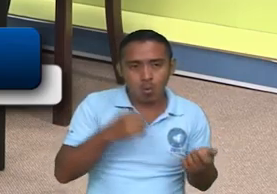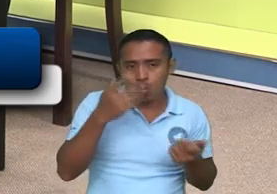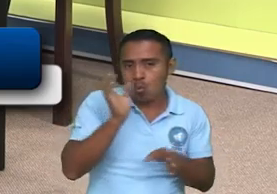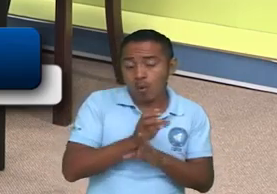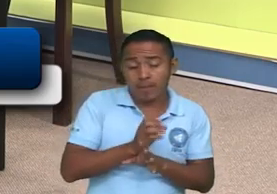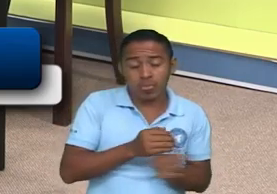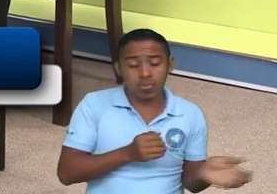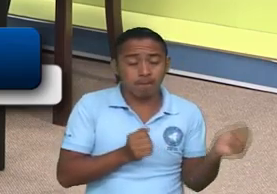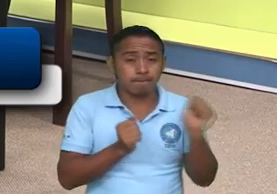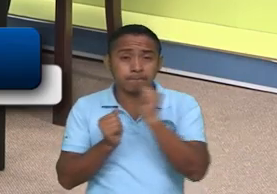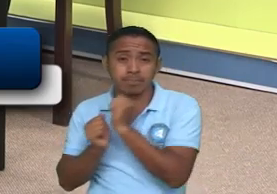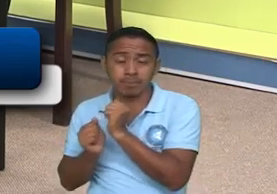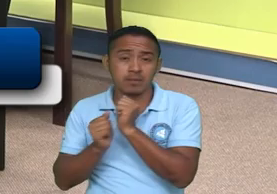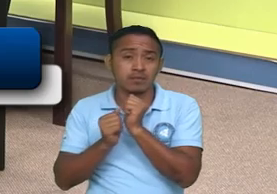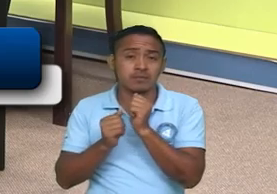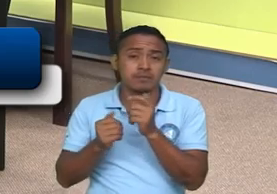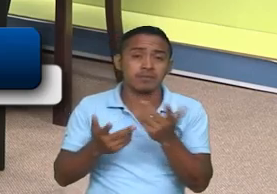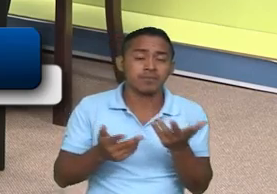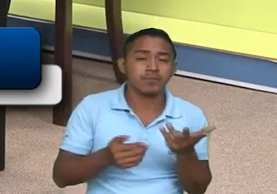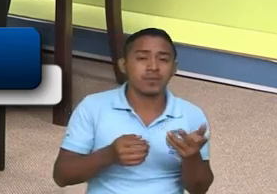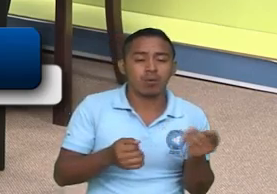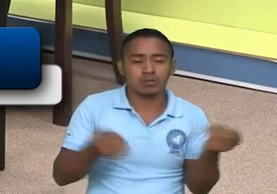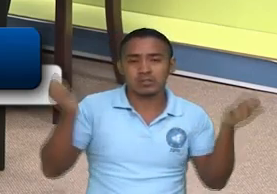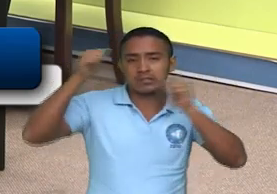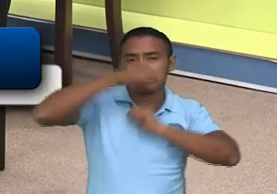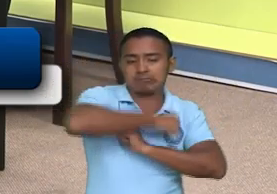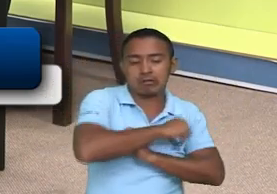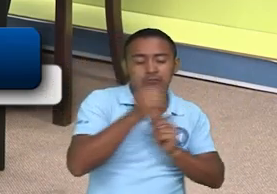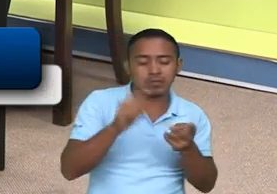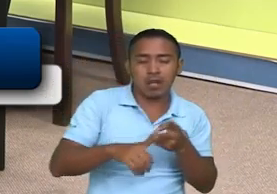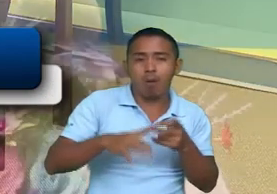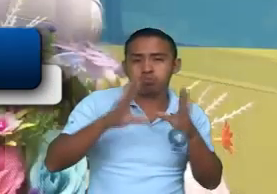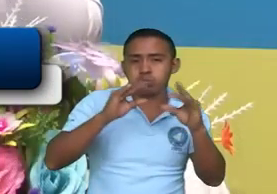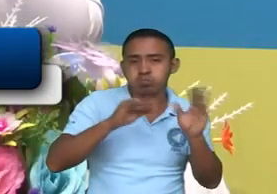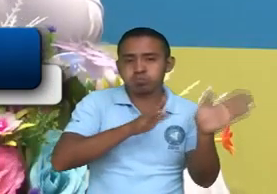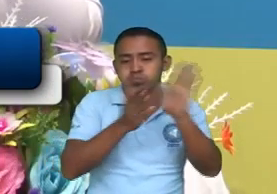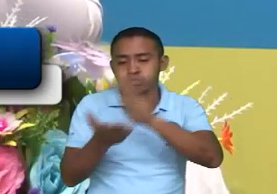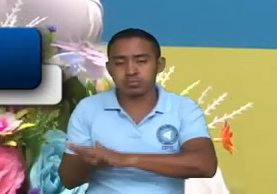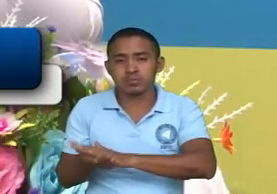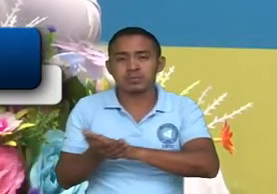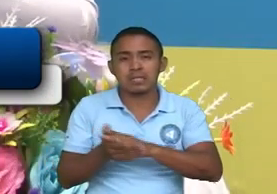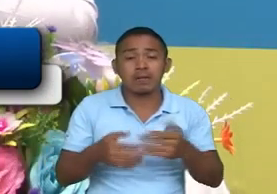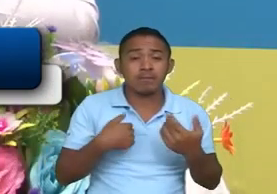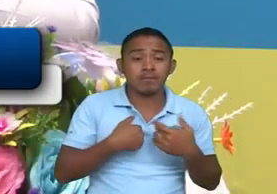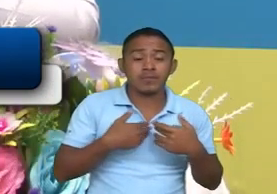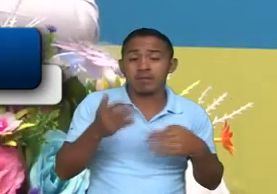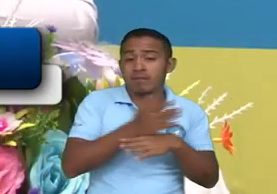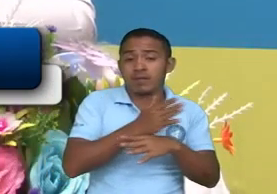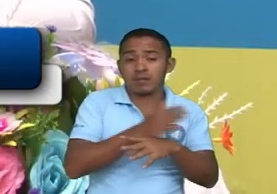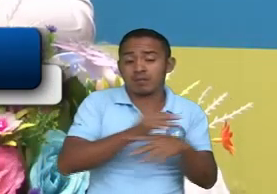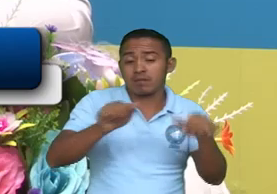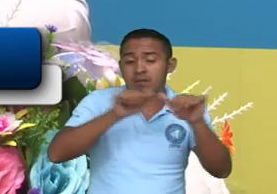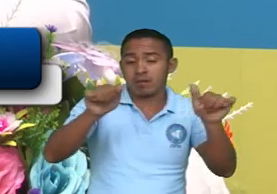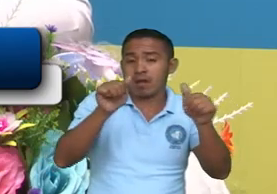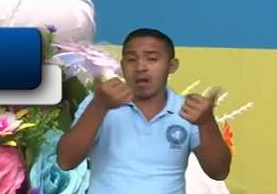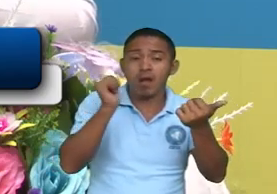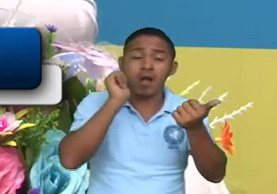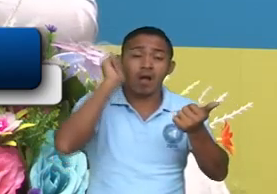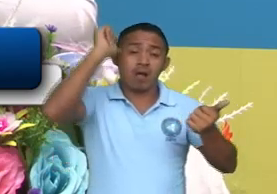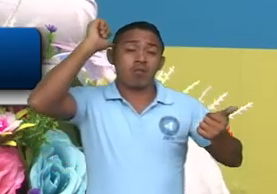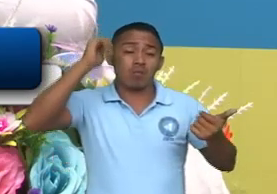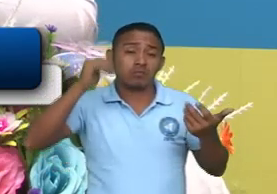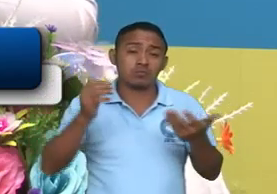cansancio excesivo y todo eso, puede ocasionar que el bebé de forma no directa, o sea, porque